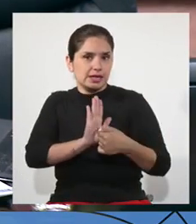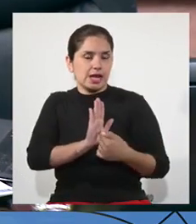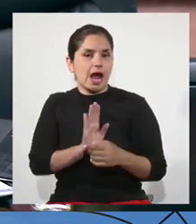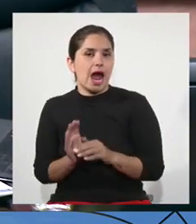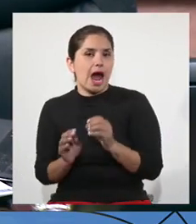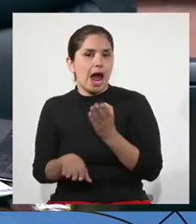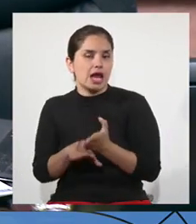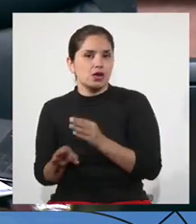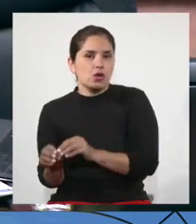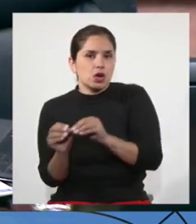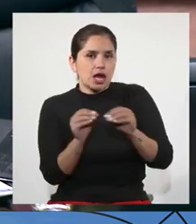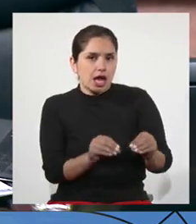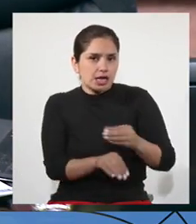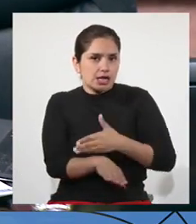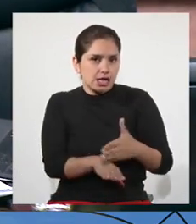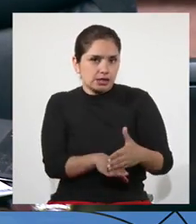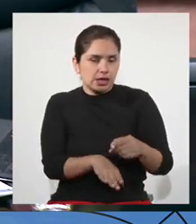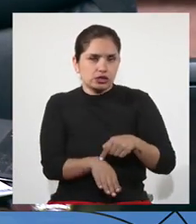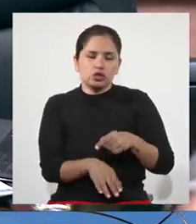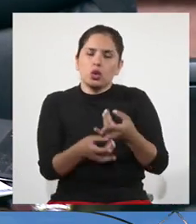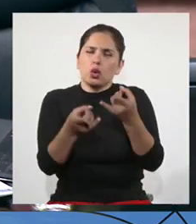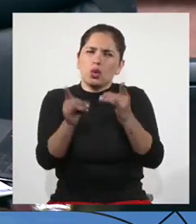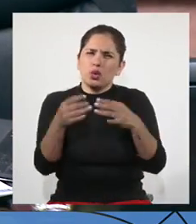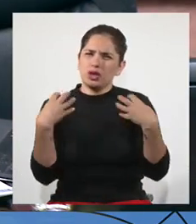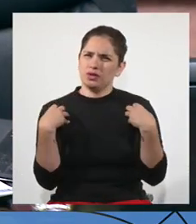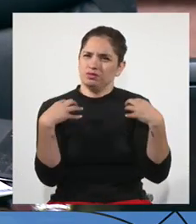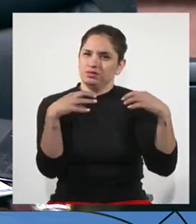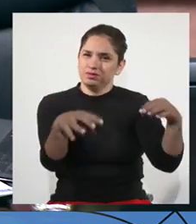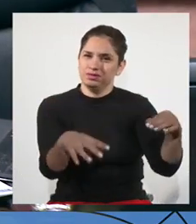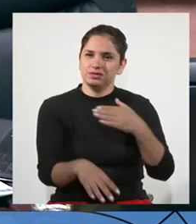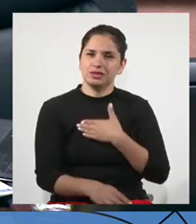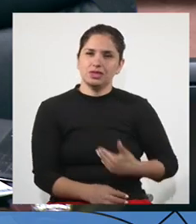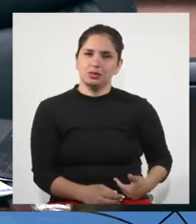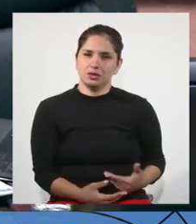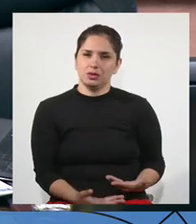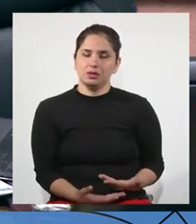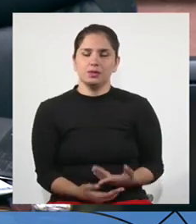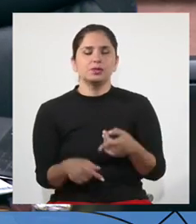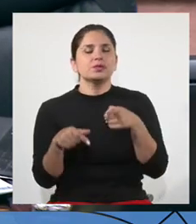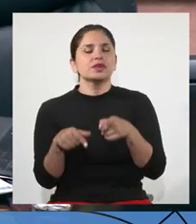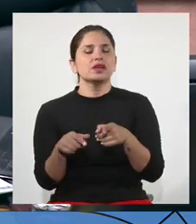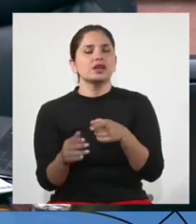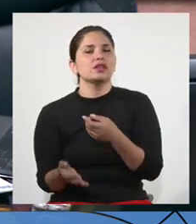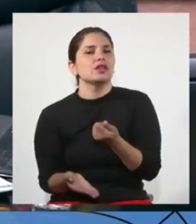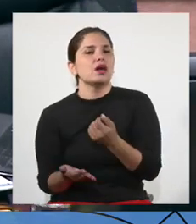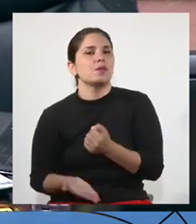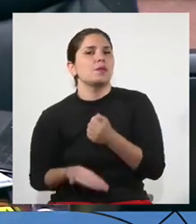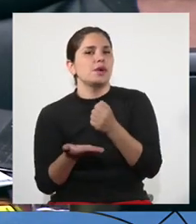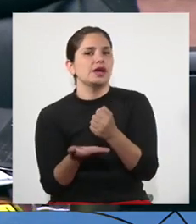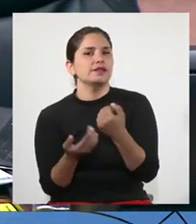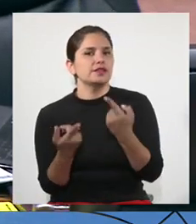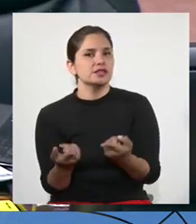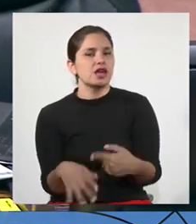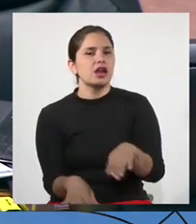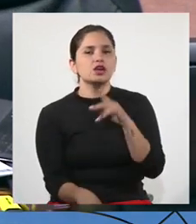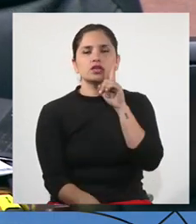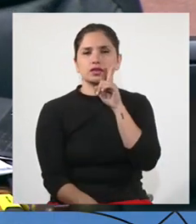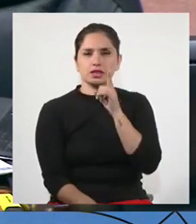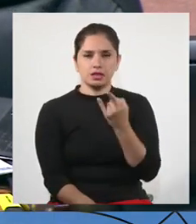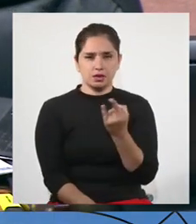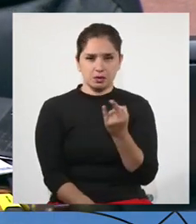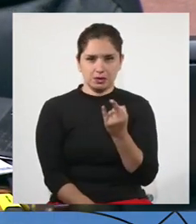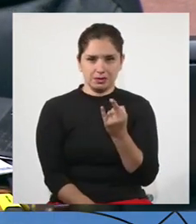demora, va a ser única y exclusivamente de parte del Ejecutivo. Estos recursos ya los tienen las